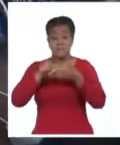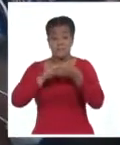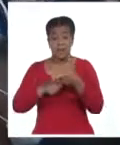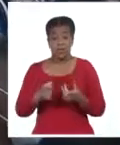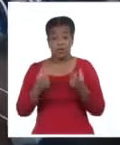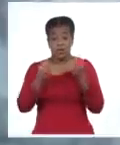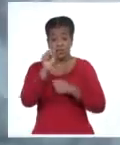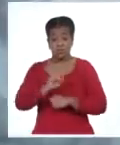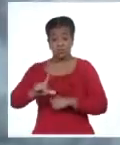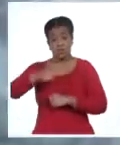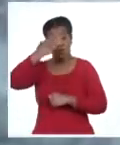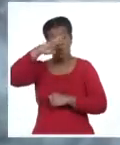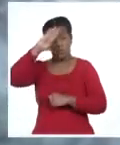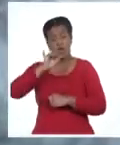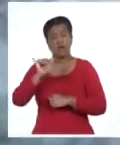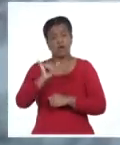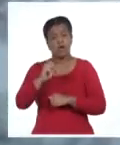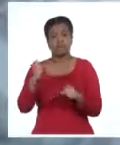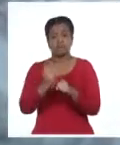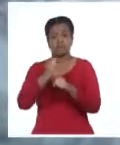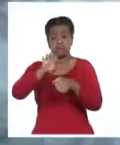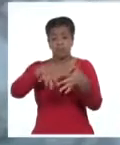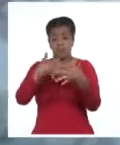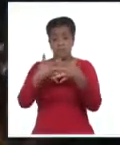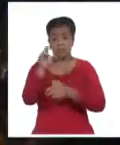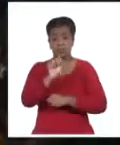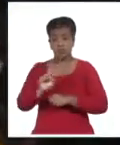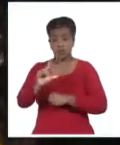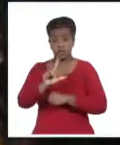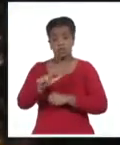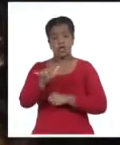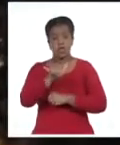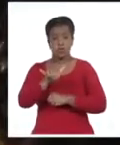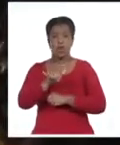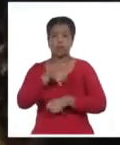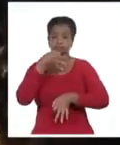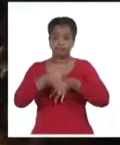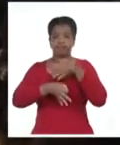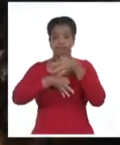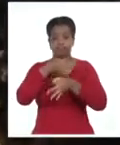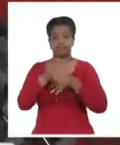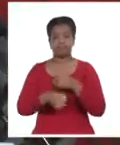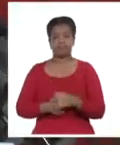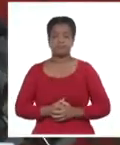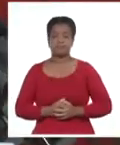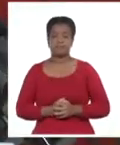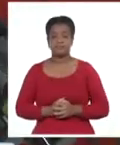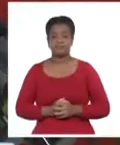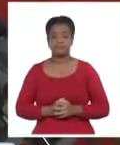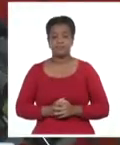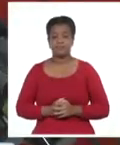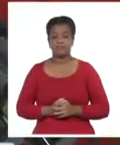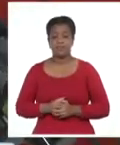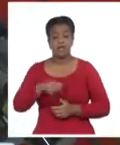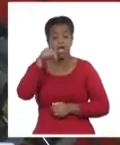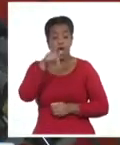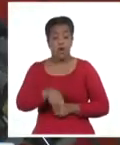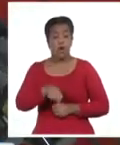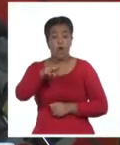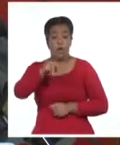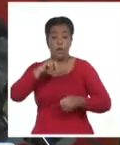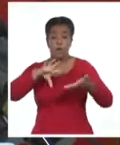de la Nación y en torno al rol de la empresa estatal socialista, también hubo debates. Y al existir ahora y reconocer nuevos actores